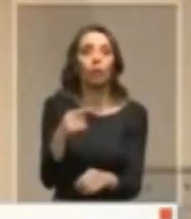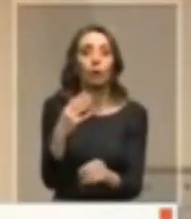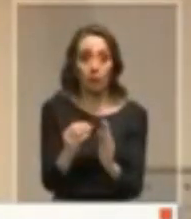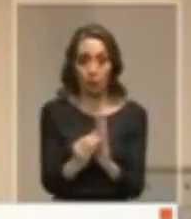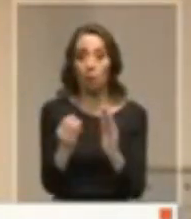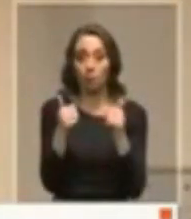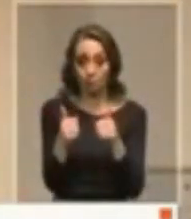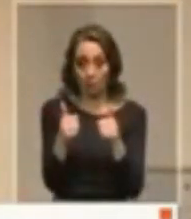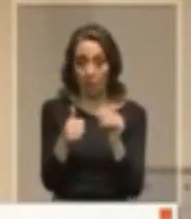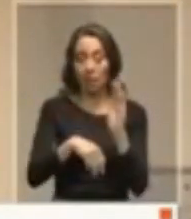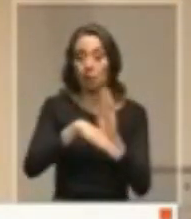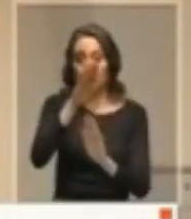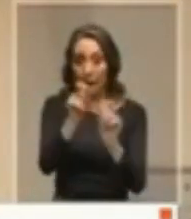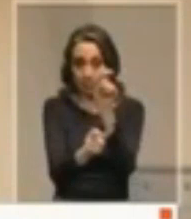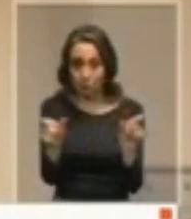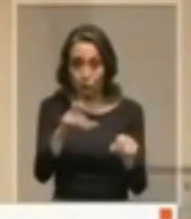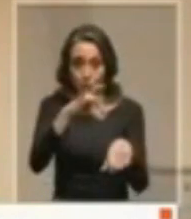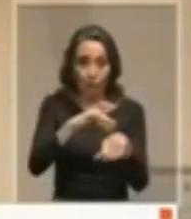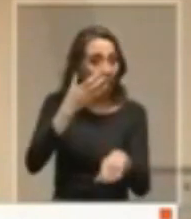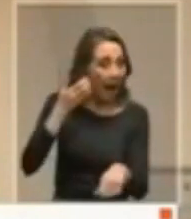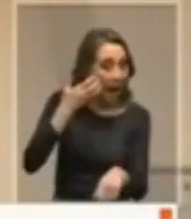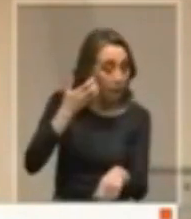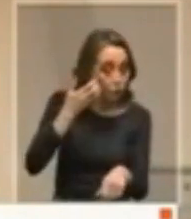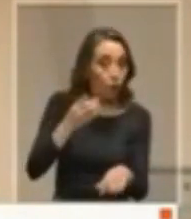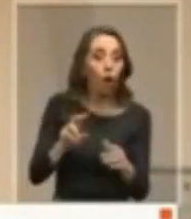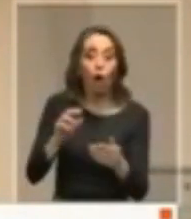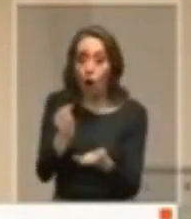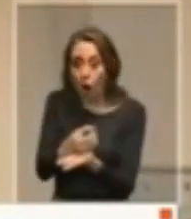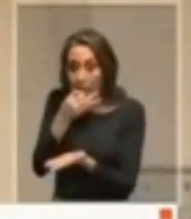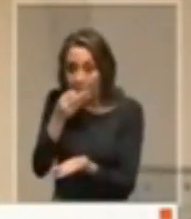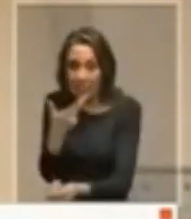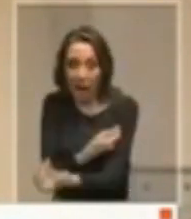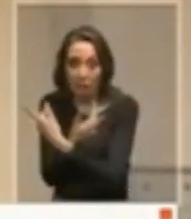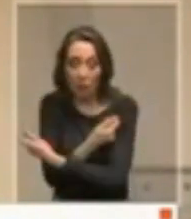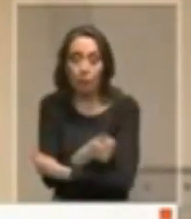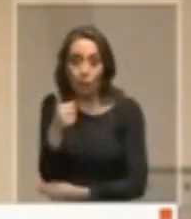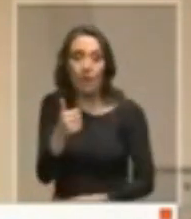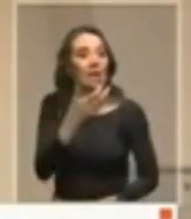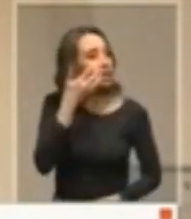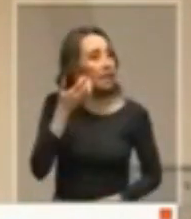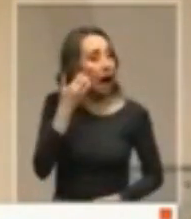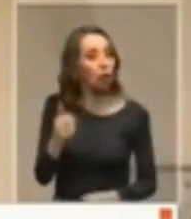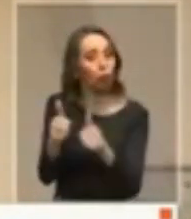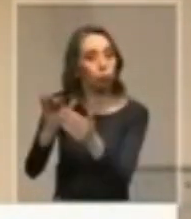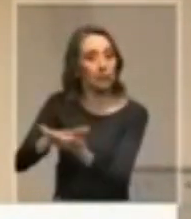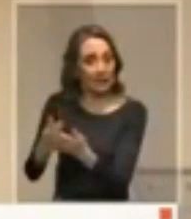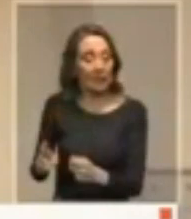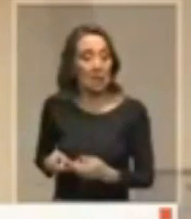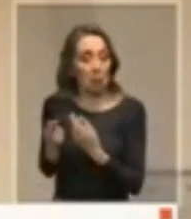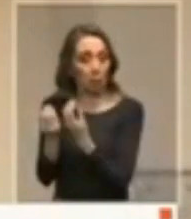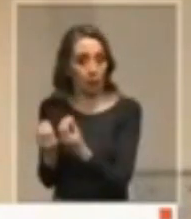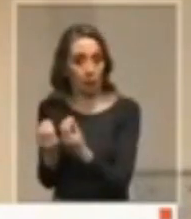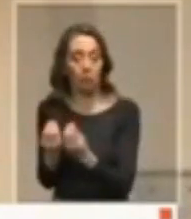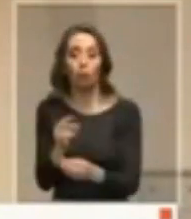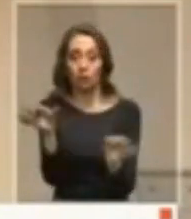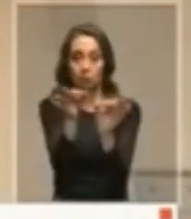éxito en la mayoría de los pacientes tratados, los pacientes felinos tratados. Sin embargo, hay que